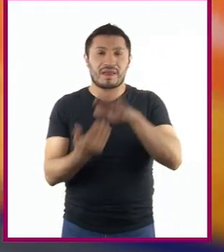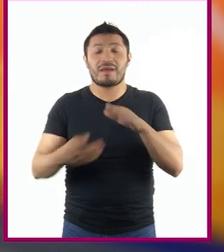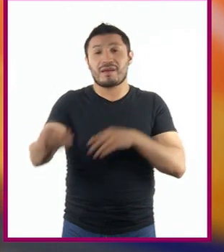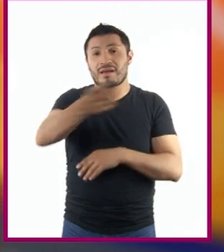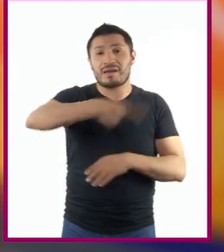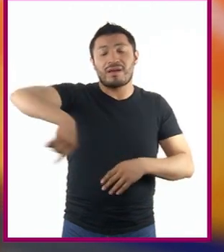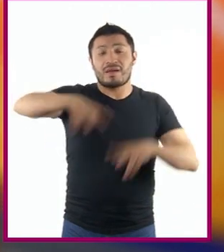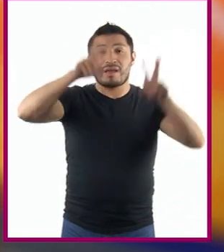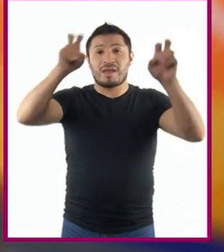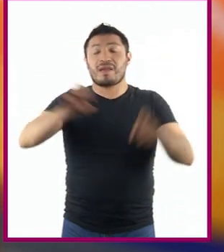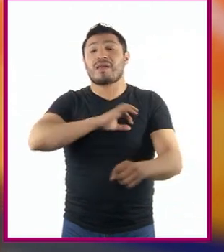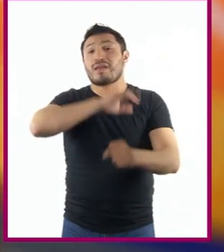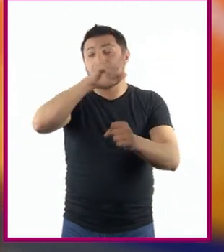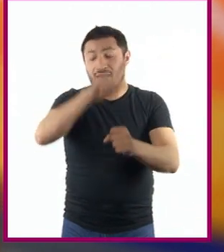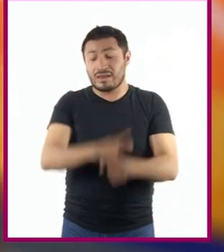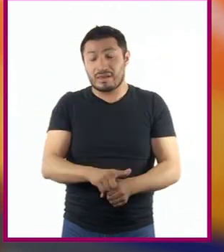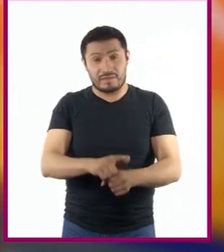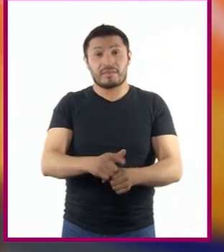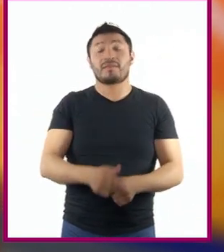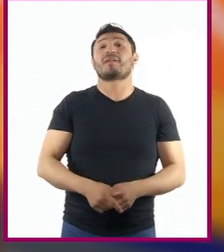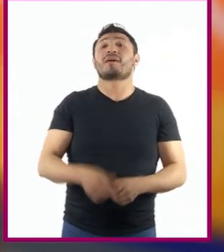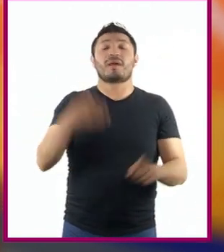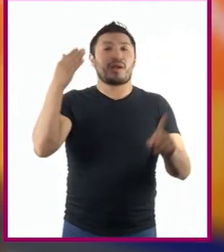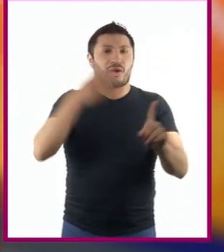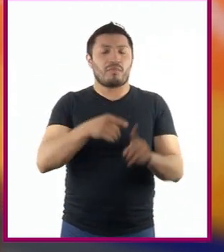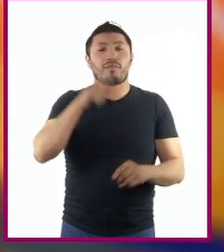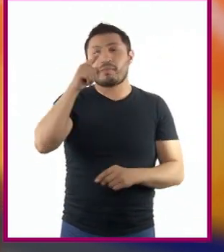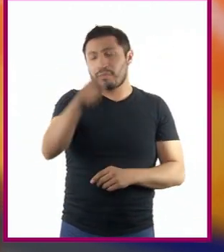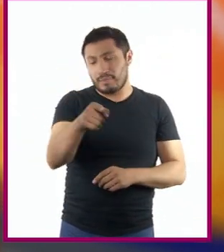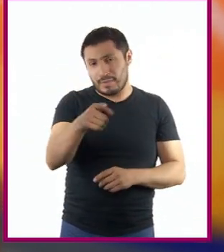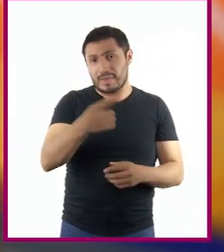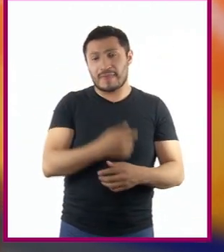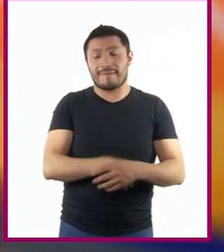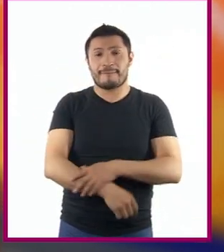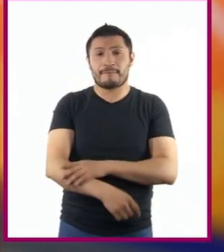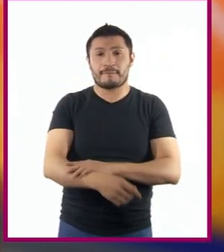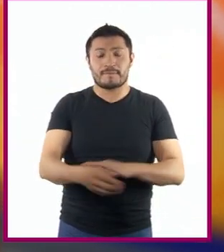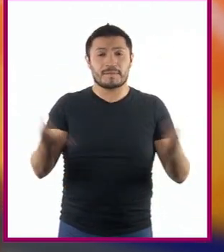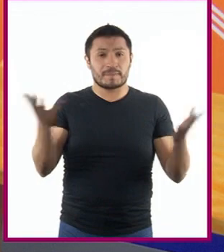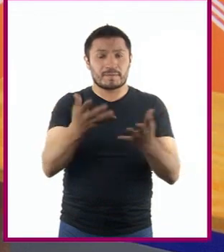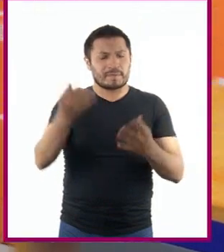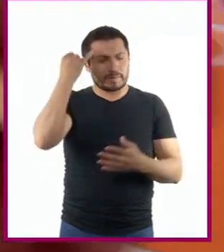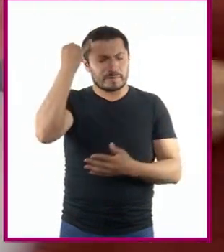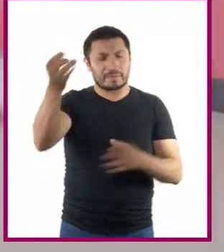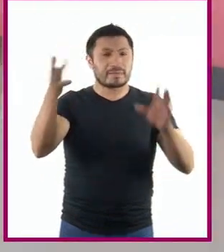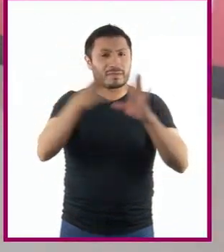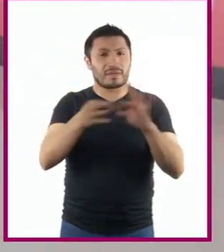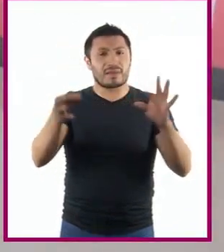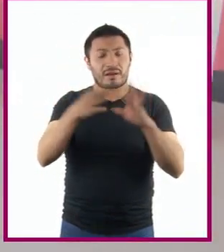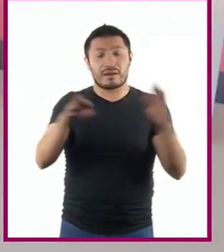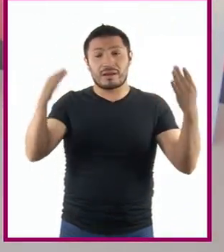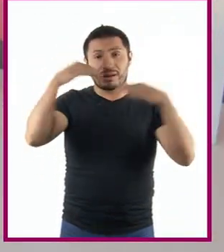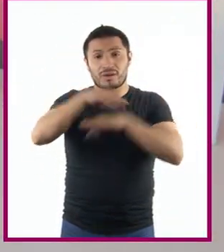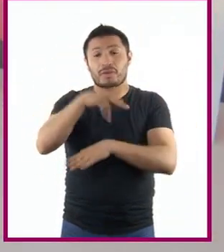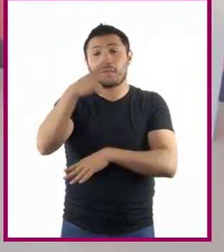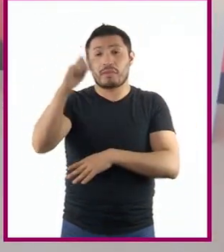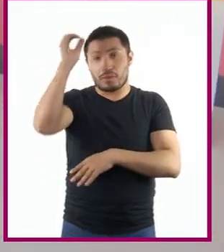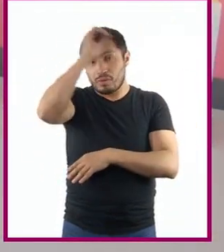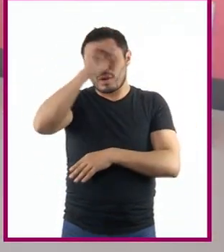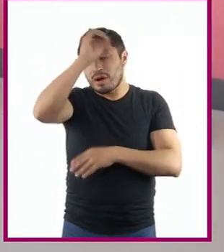tema específico y el propósito, formular argumentos con base en un punto de vista. Los materiales que